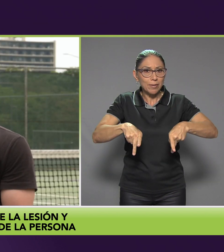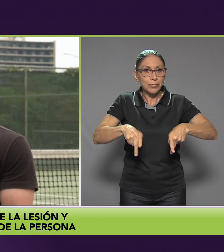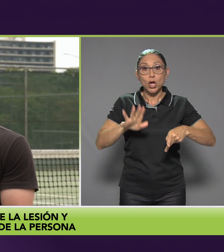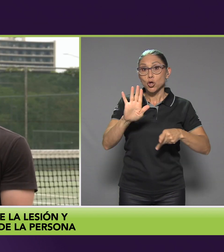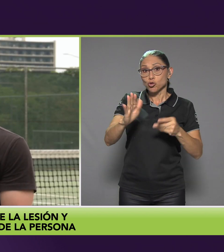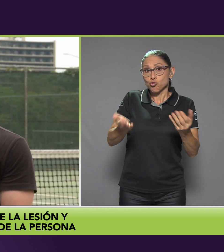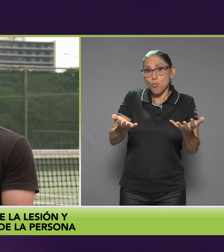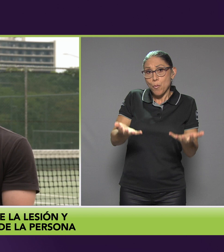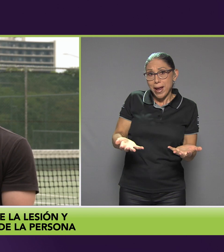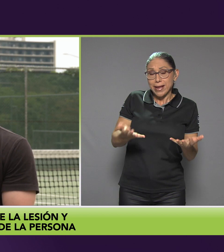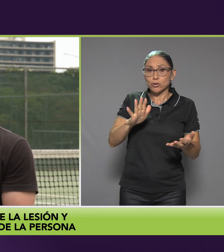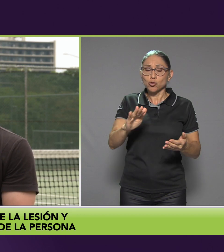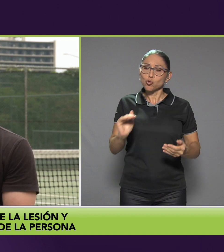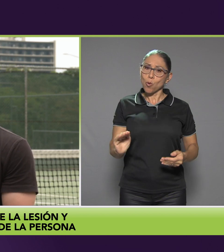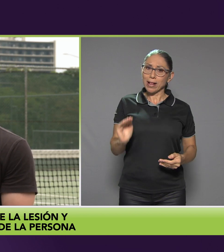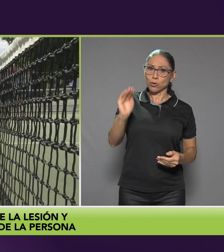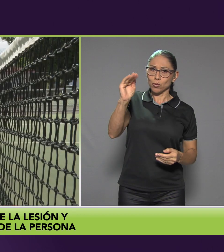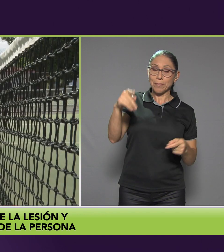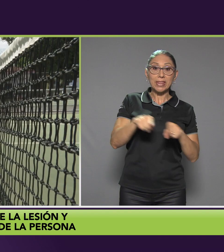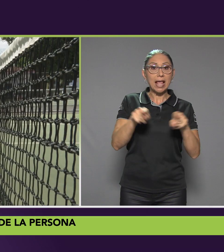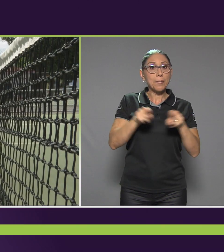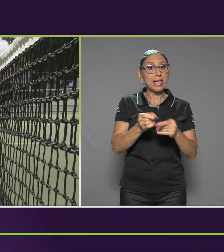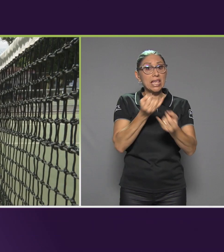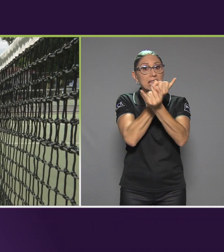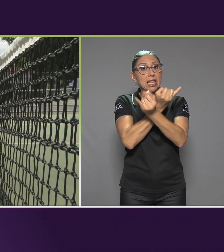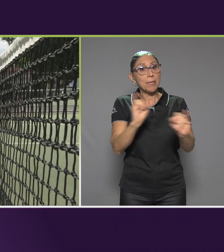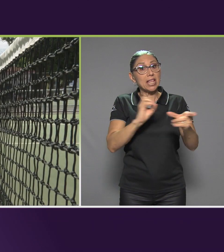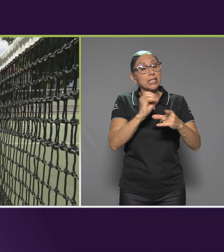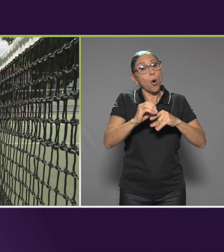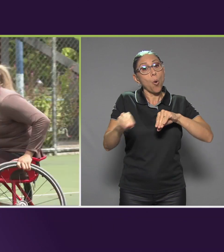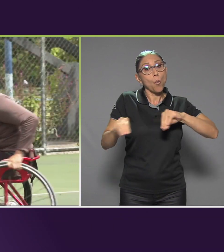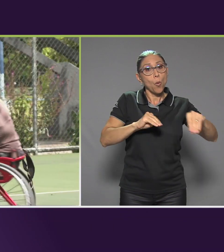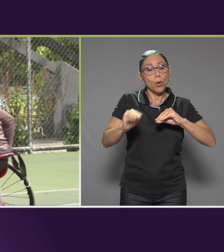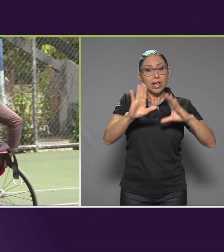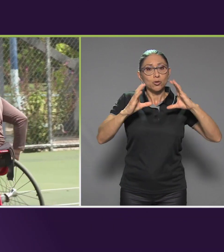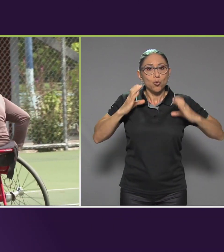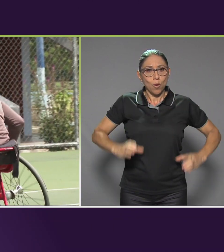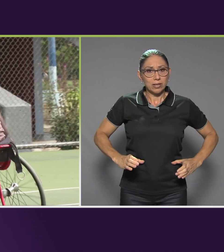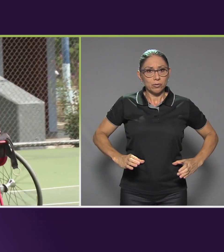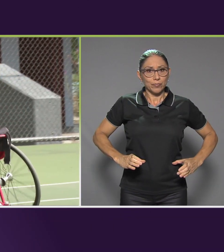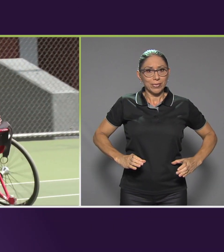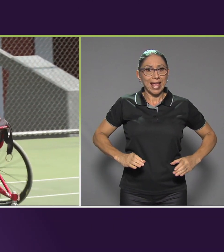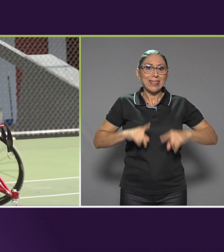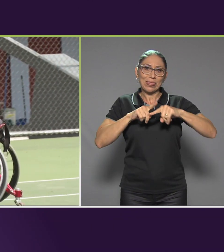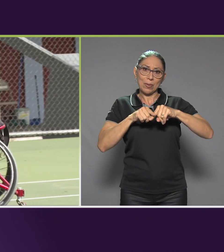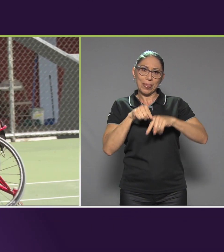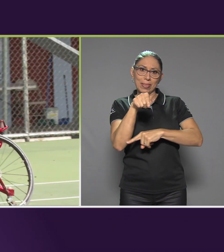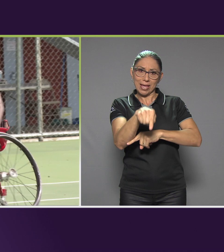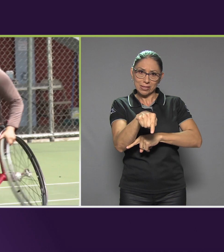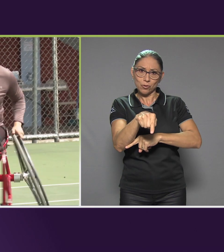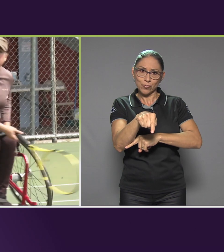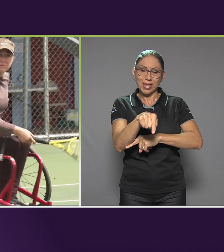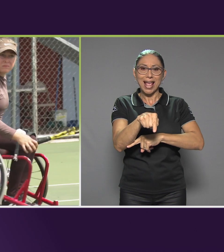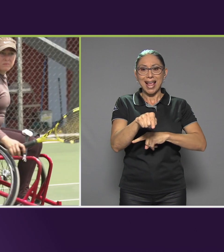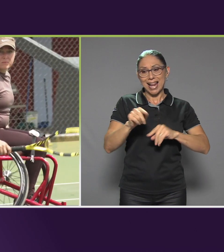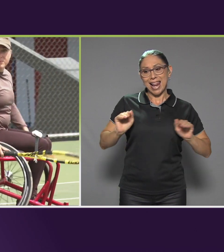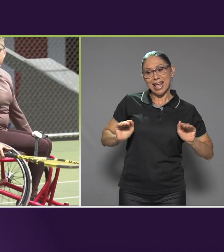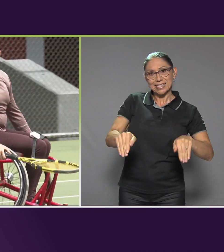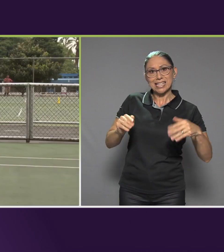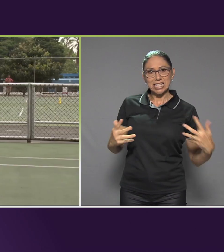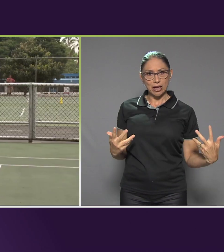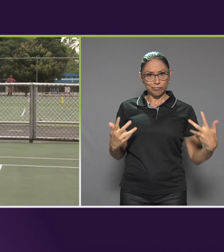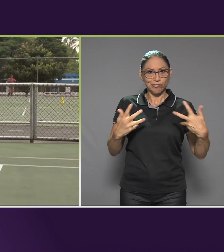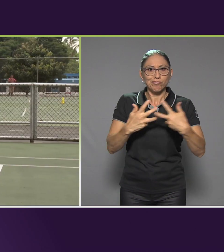también la independencia y la movilidad que puede tener con su cuerpo, que gracias a eso o en base a eso se va a estructurar la silla a la medida de